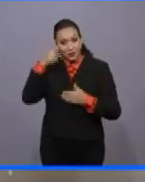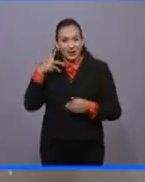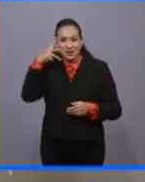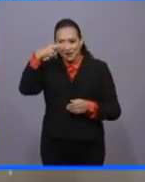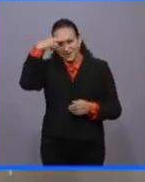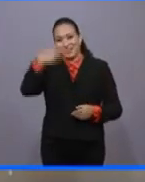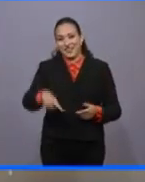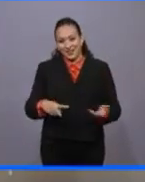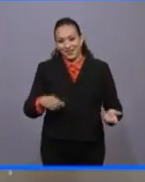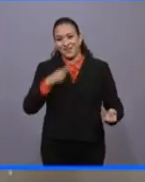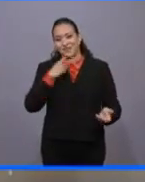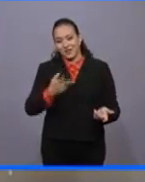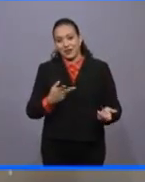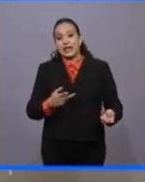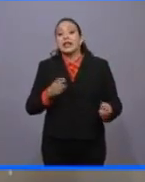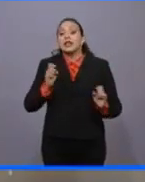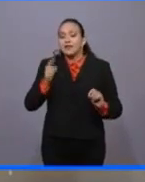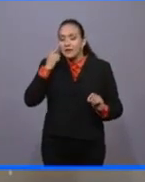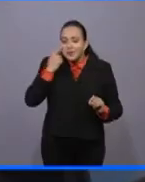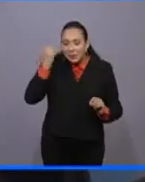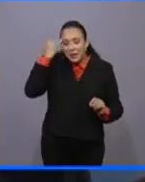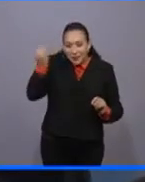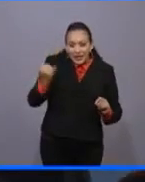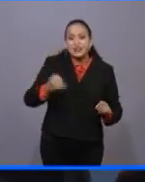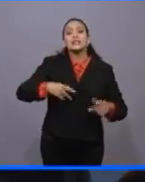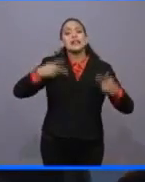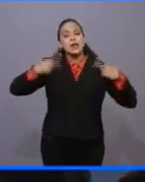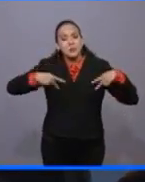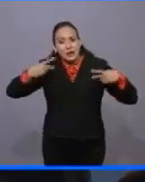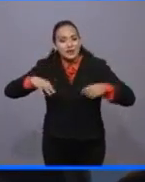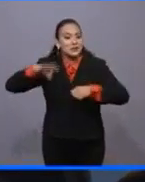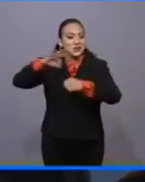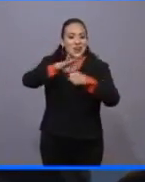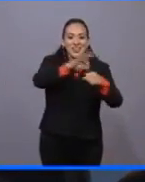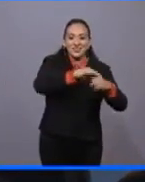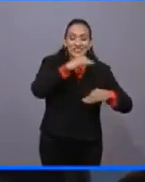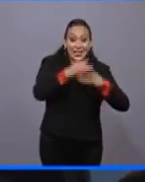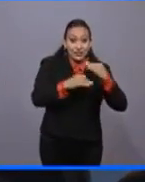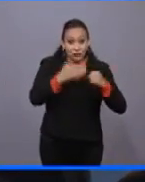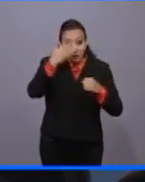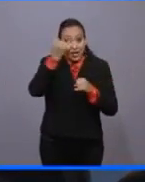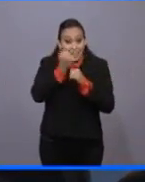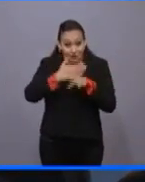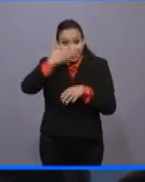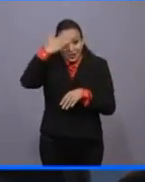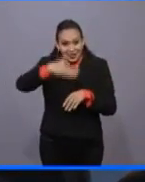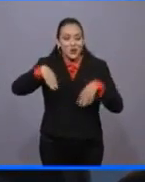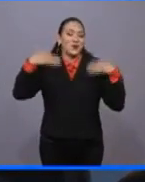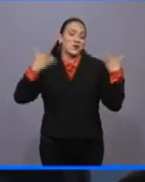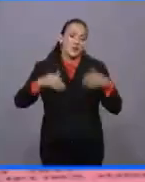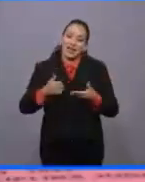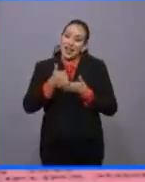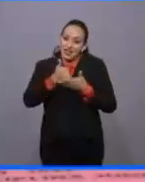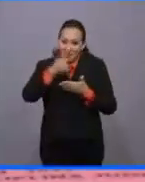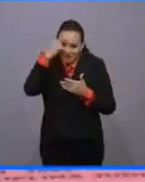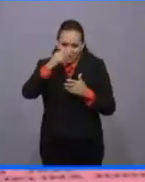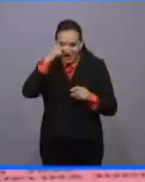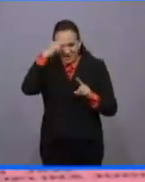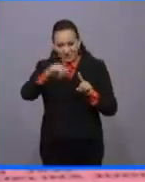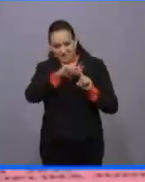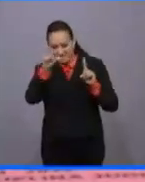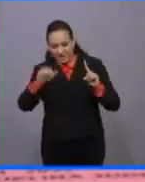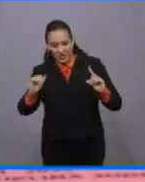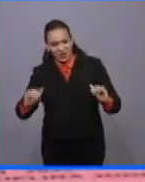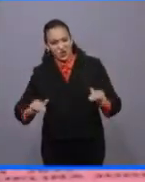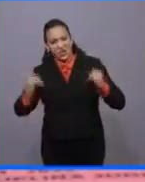cada ciudadana y ciudadano se compromete a elegir con criterio, México estará un paso más cerca de construir